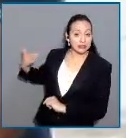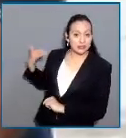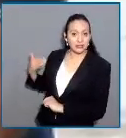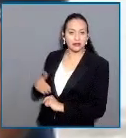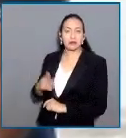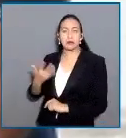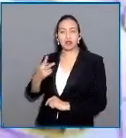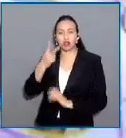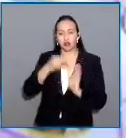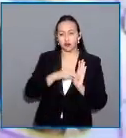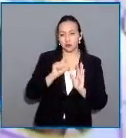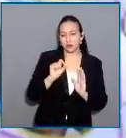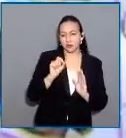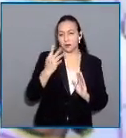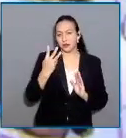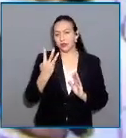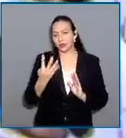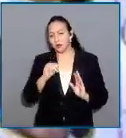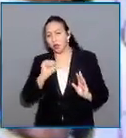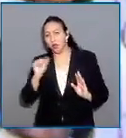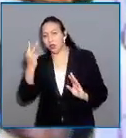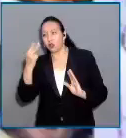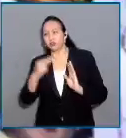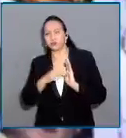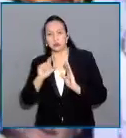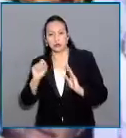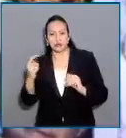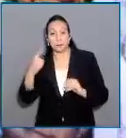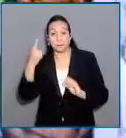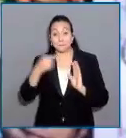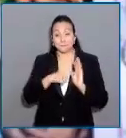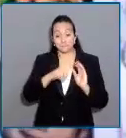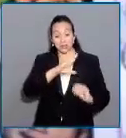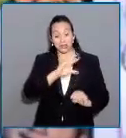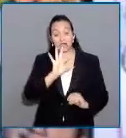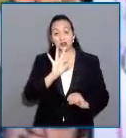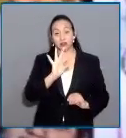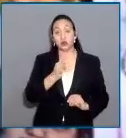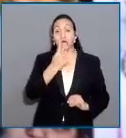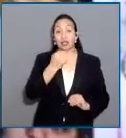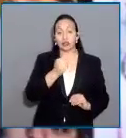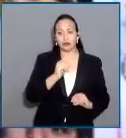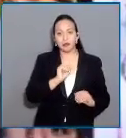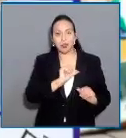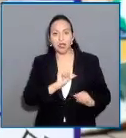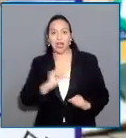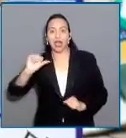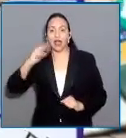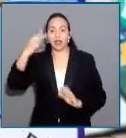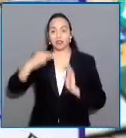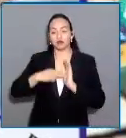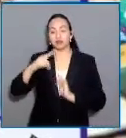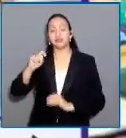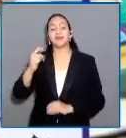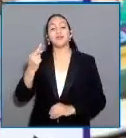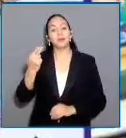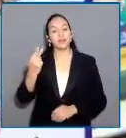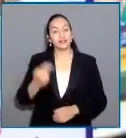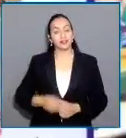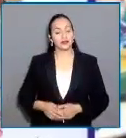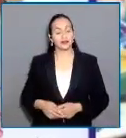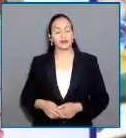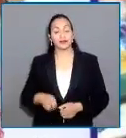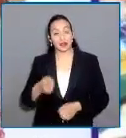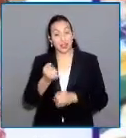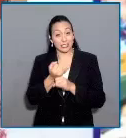de 2023, al pasar de 1.549 casos a 2.125. Datos del Comité de la